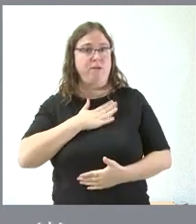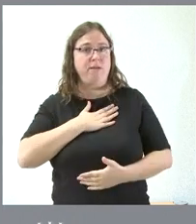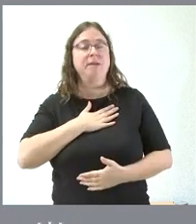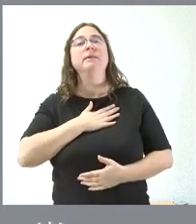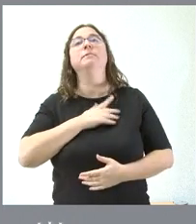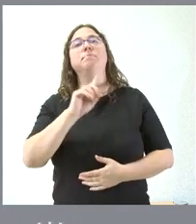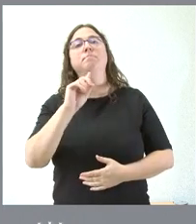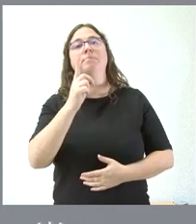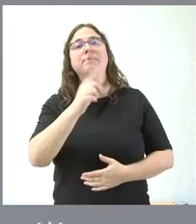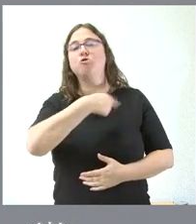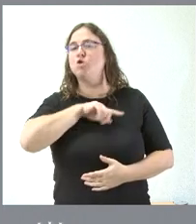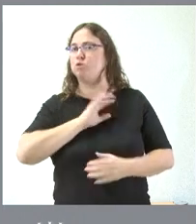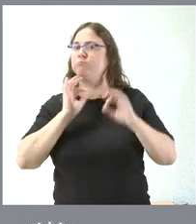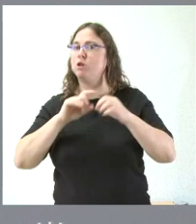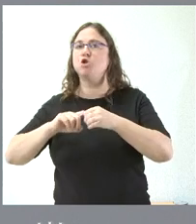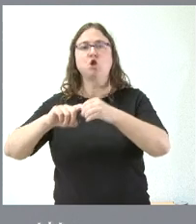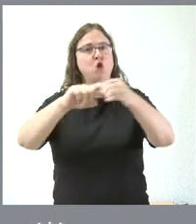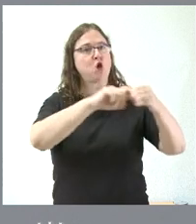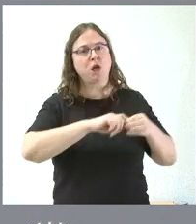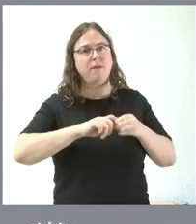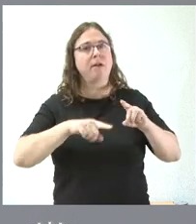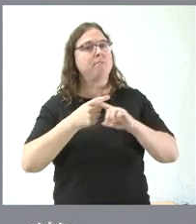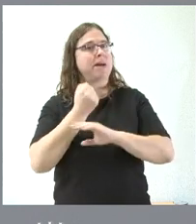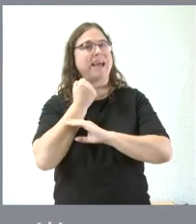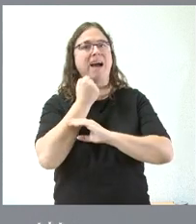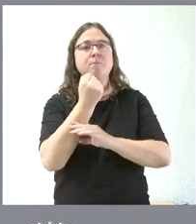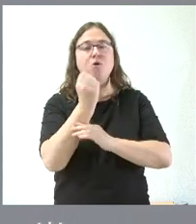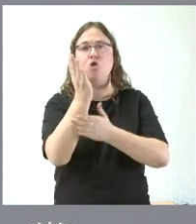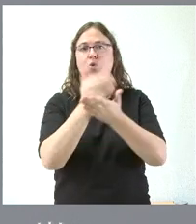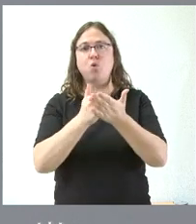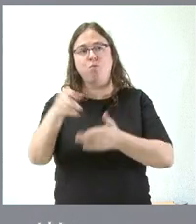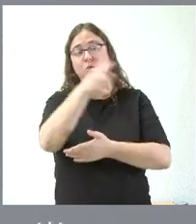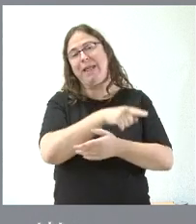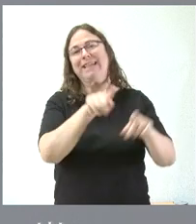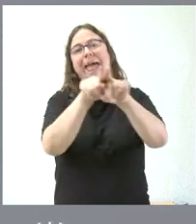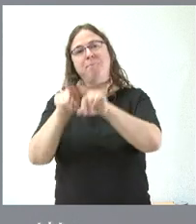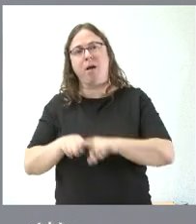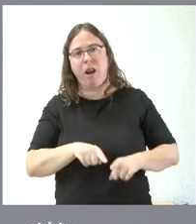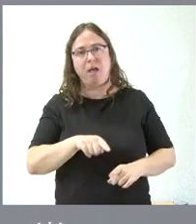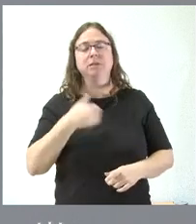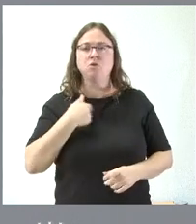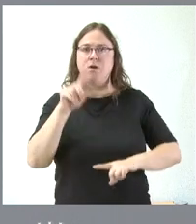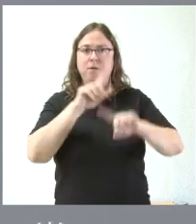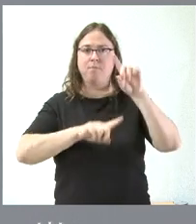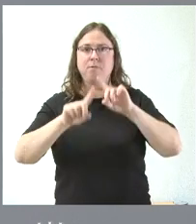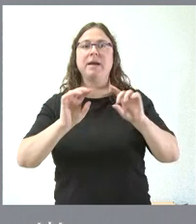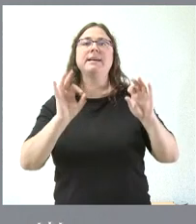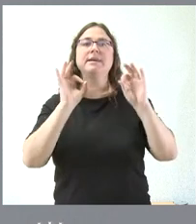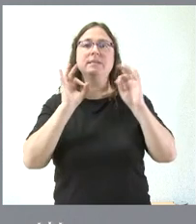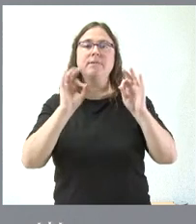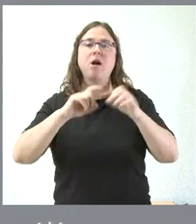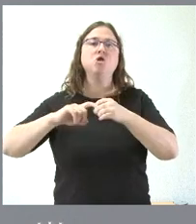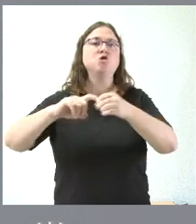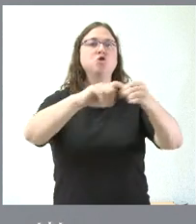en primer lugar nuestra solidaridad y nuestro apoyo a las comunidades autónomas hermanas que han atravesado este problema muy especialmente nuestra